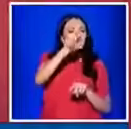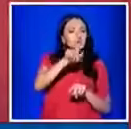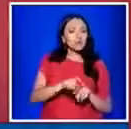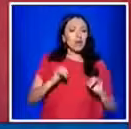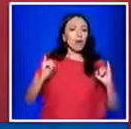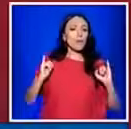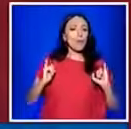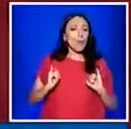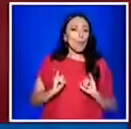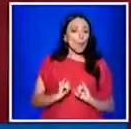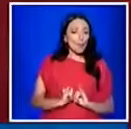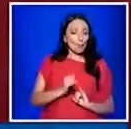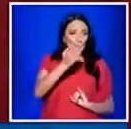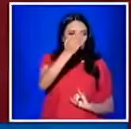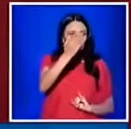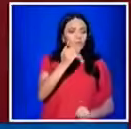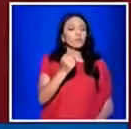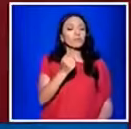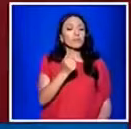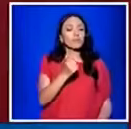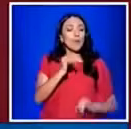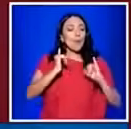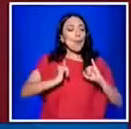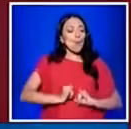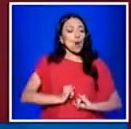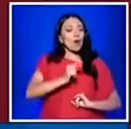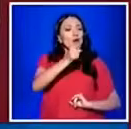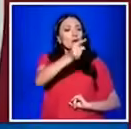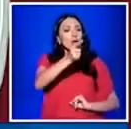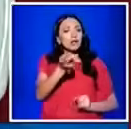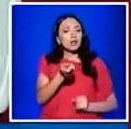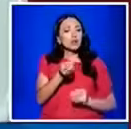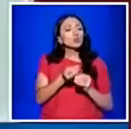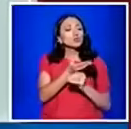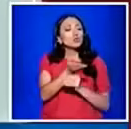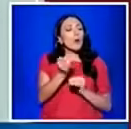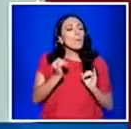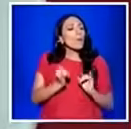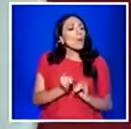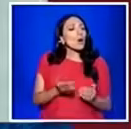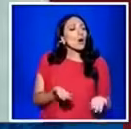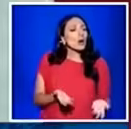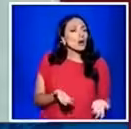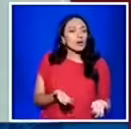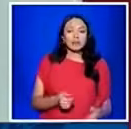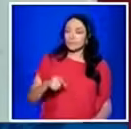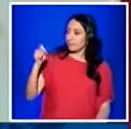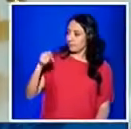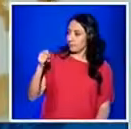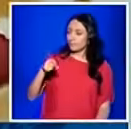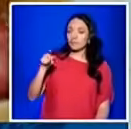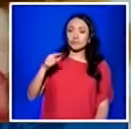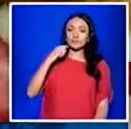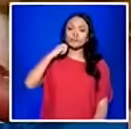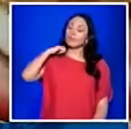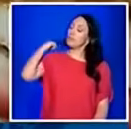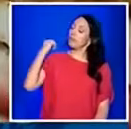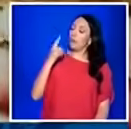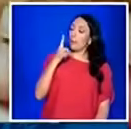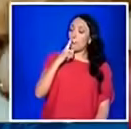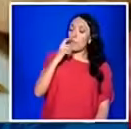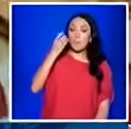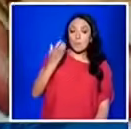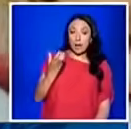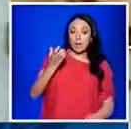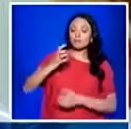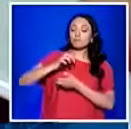dieta, por ejemplo, el papito de Ale. ¿Hay tal vez alguna opción para las personas claro que guardan sí. dieta? Tenemos ahorita el fin, tenemos un pan de